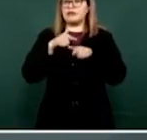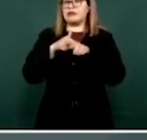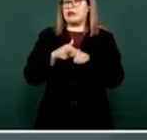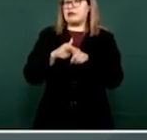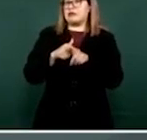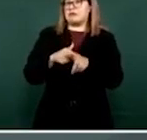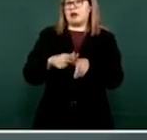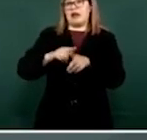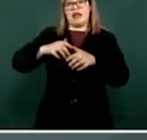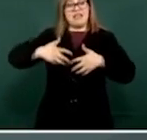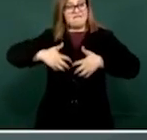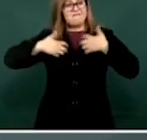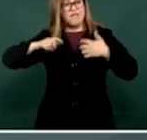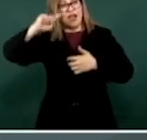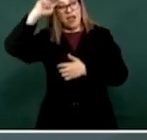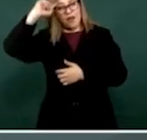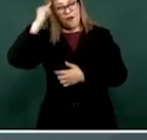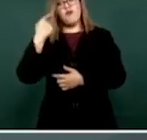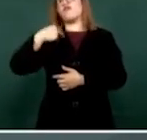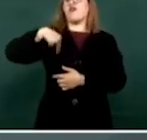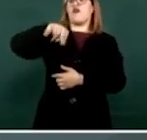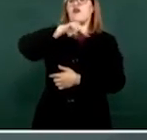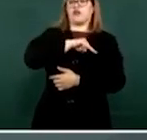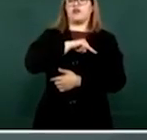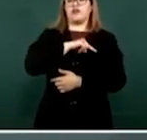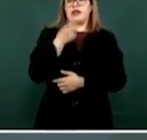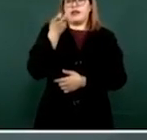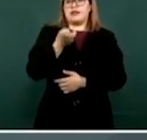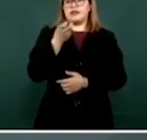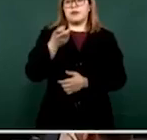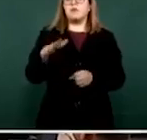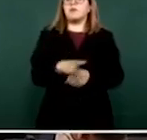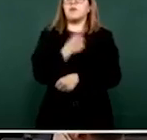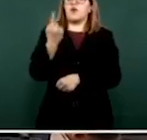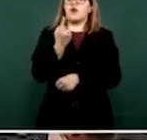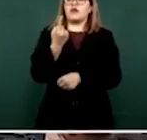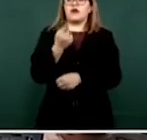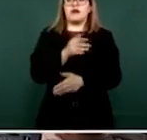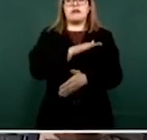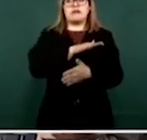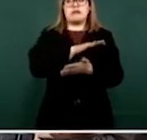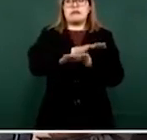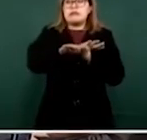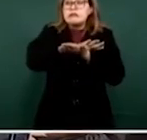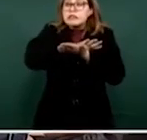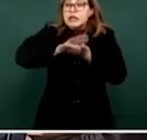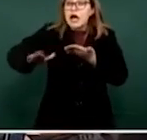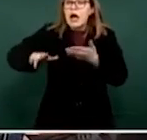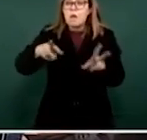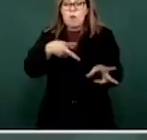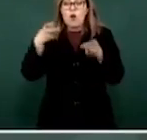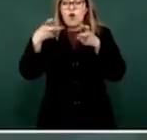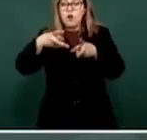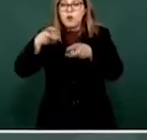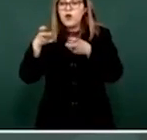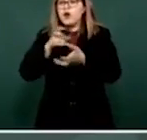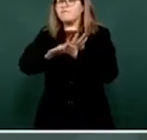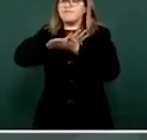enojados con nosotros. ¿Y saben por qué? Porque se acabó la robadera arriba.